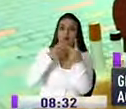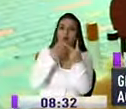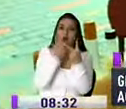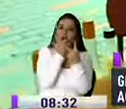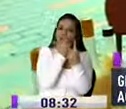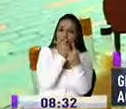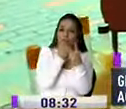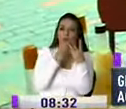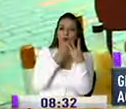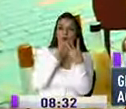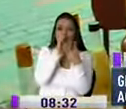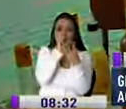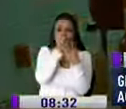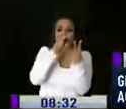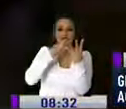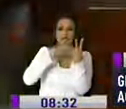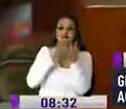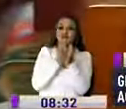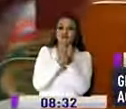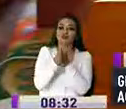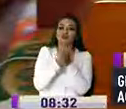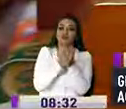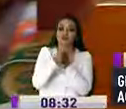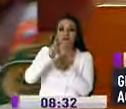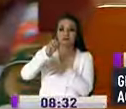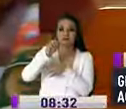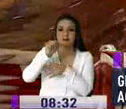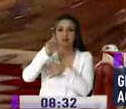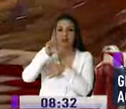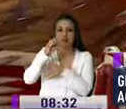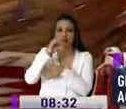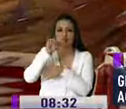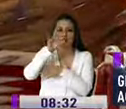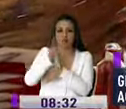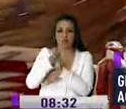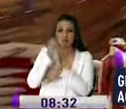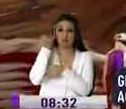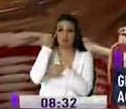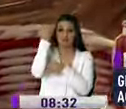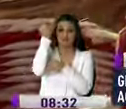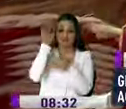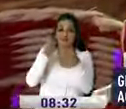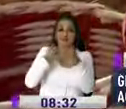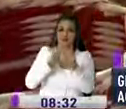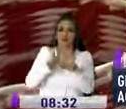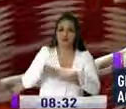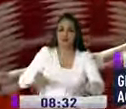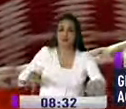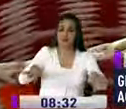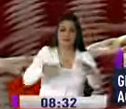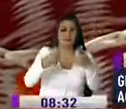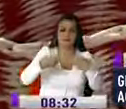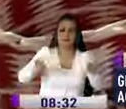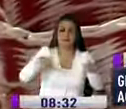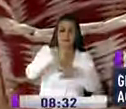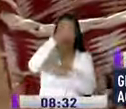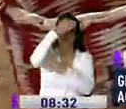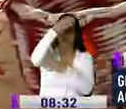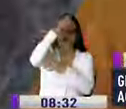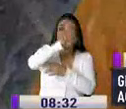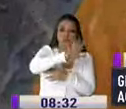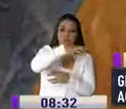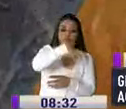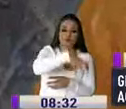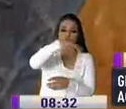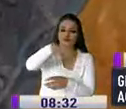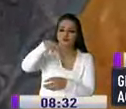de maracuyá y de chocolate. Pero si hablamos de la creatividad, debemos resaltar que esta se encuentra en todo ámbito de la cultura de la ruta escondida, en